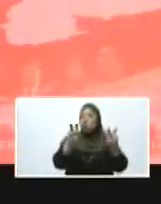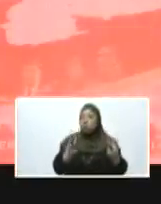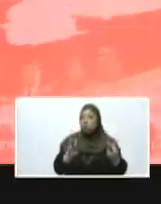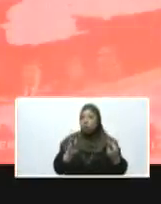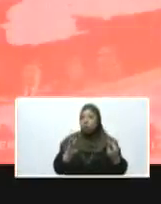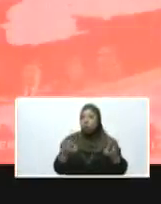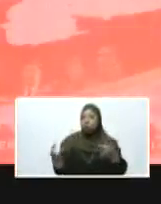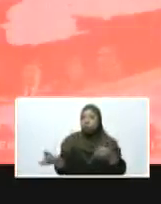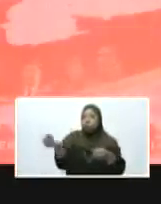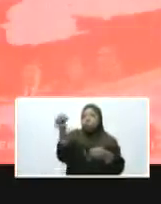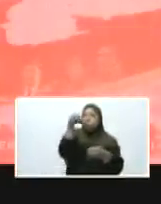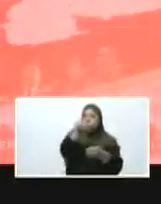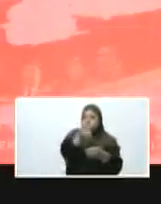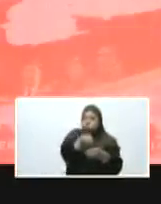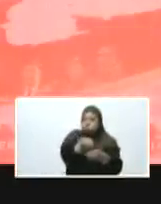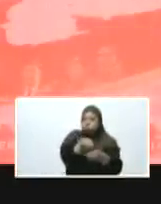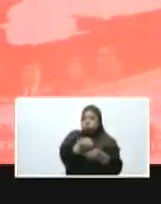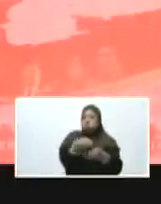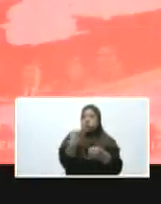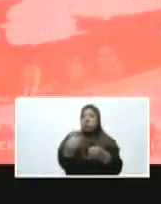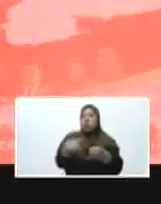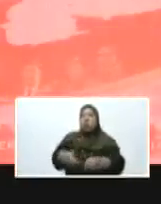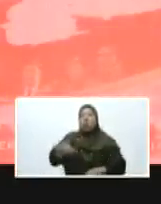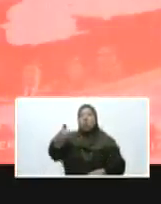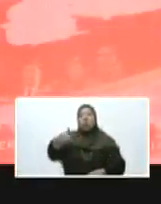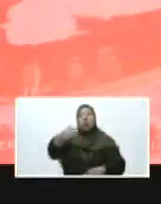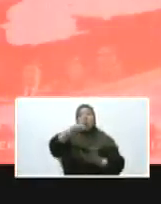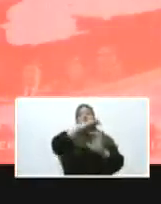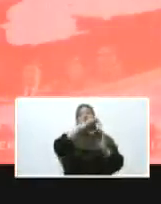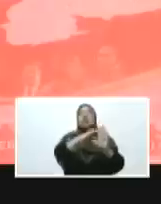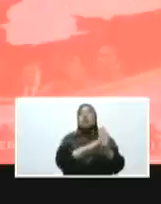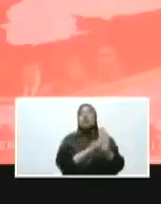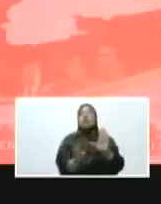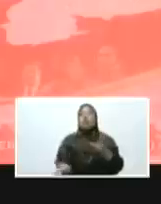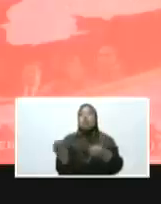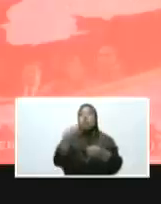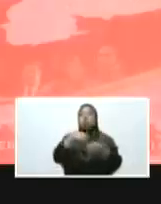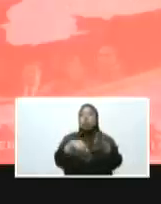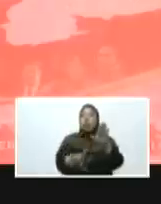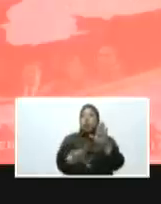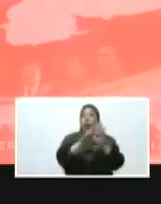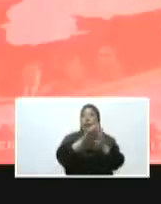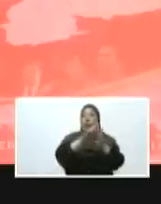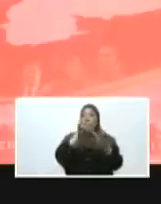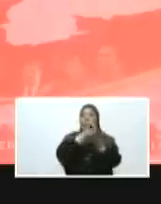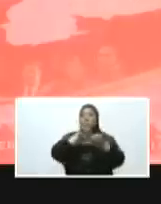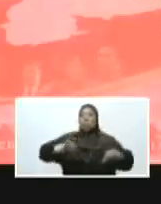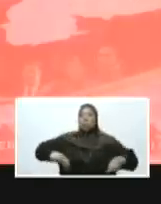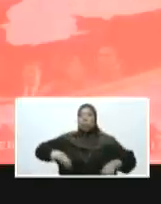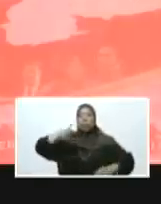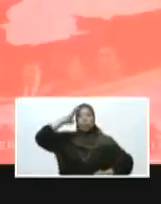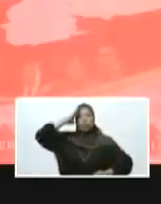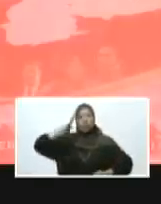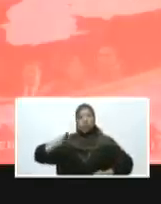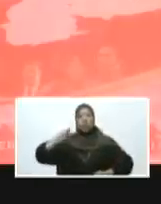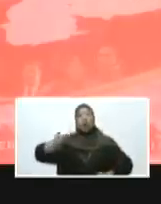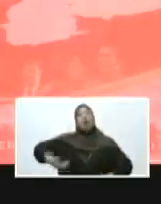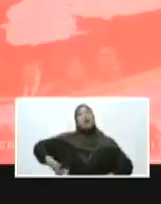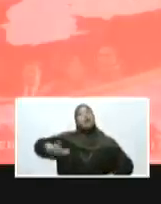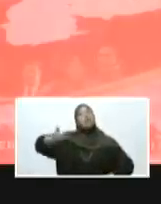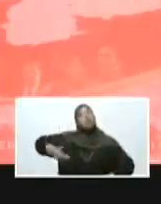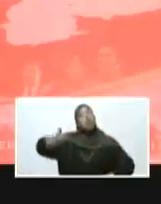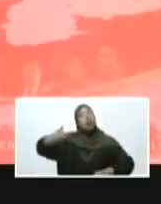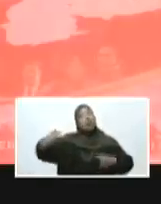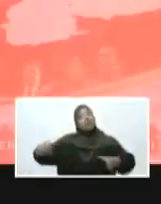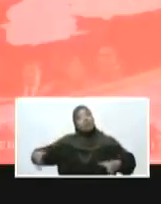incluyó y le dio rango constitucional para enaltecerla y